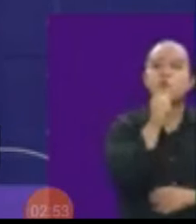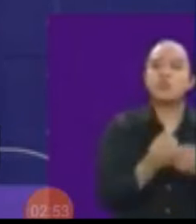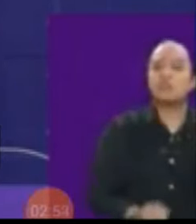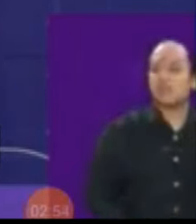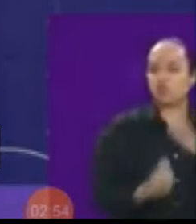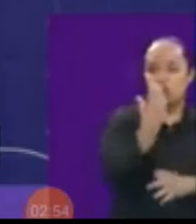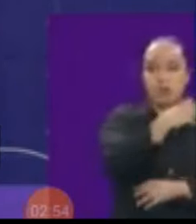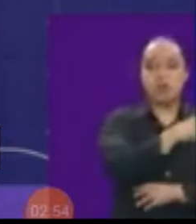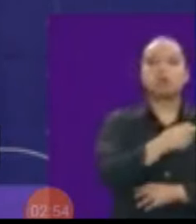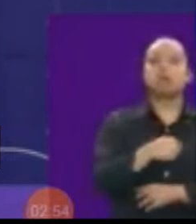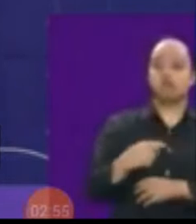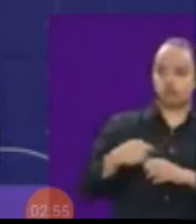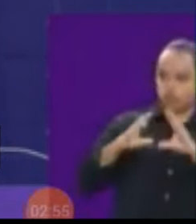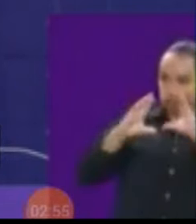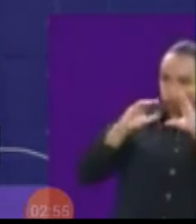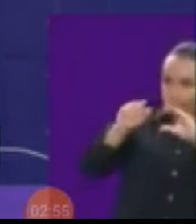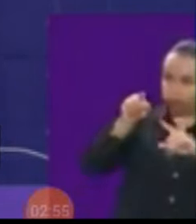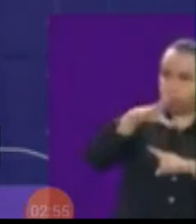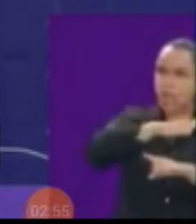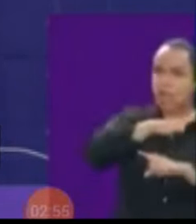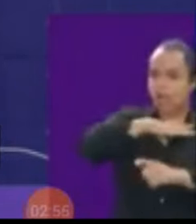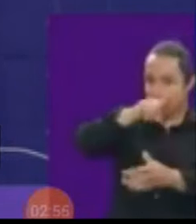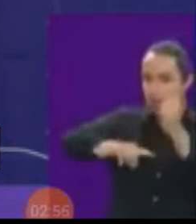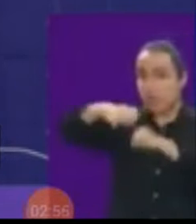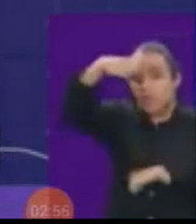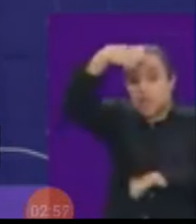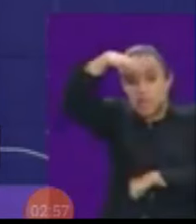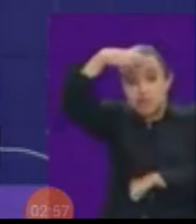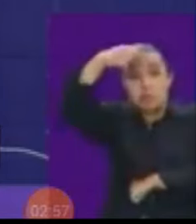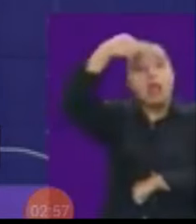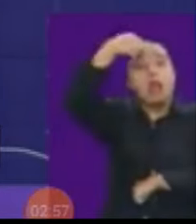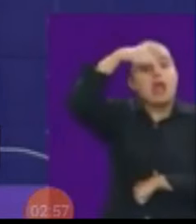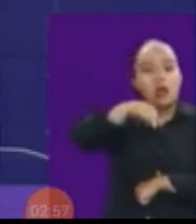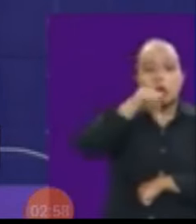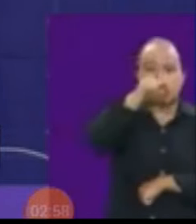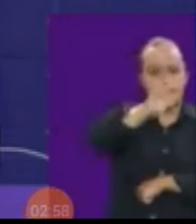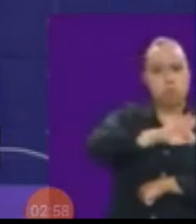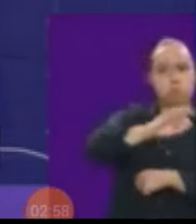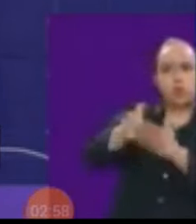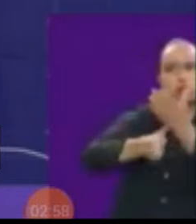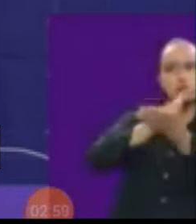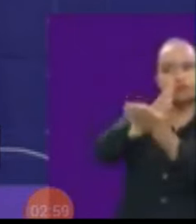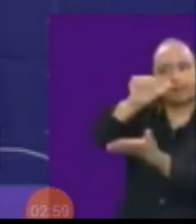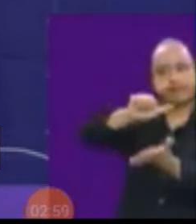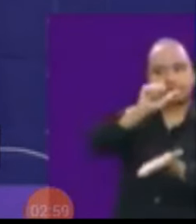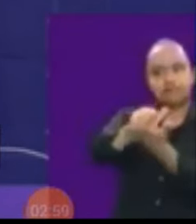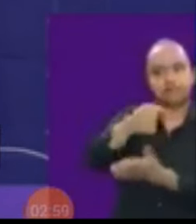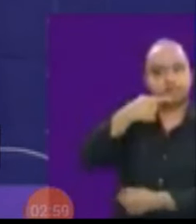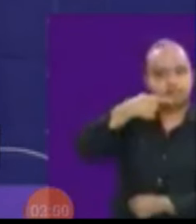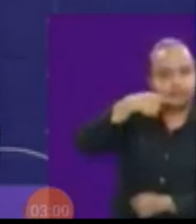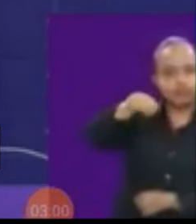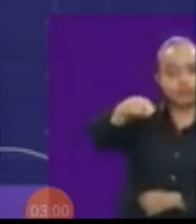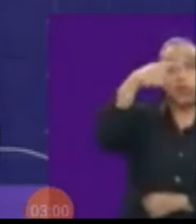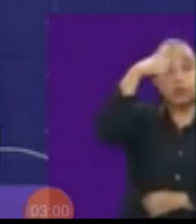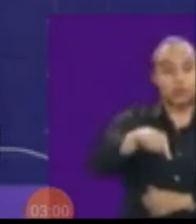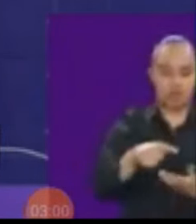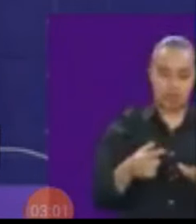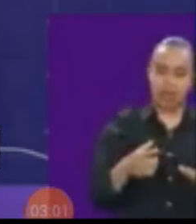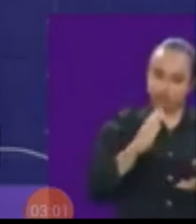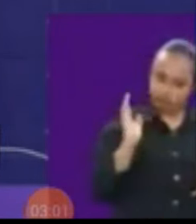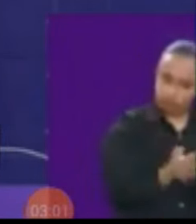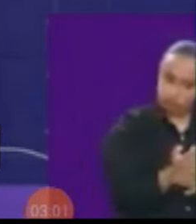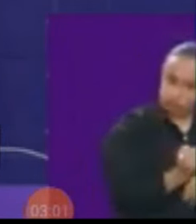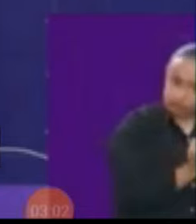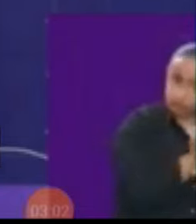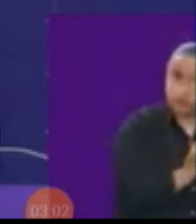de seguridad, de falta de paz. Ahí tenemos que entrarle con toda fuerza, no dedicar a una